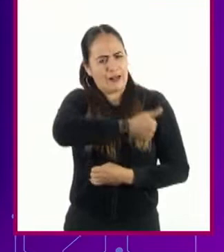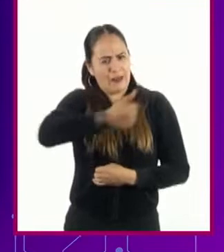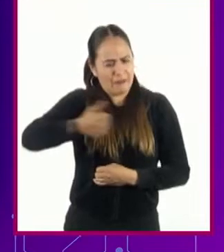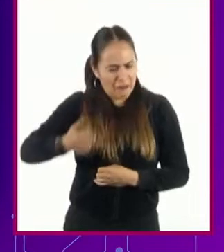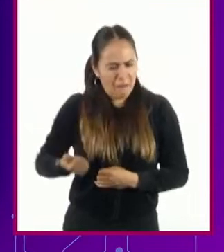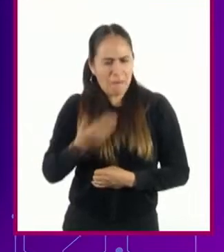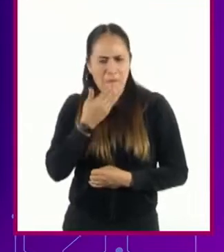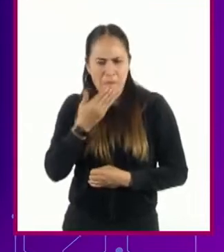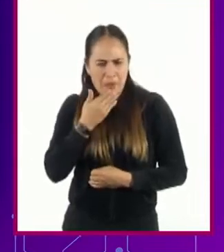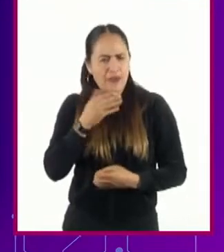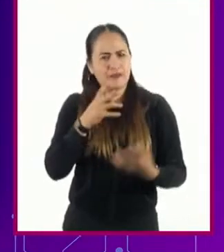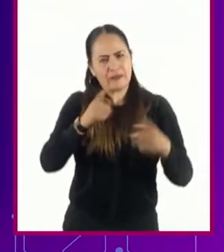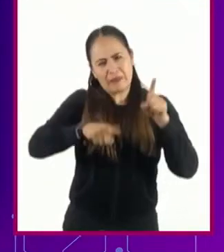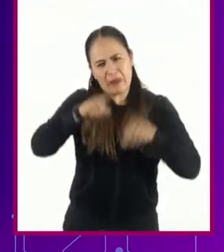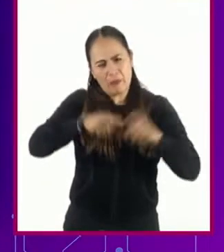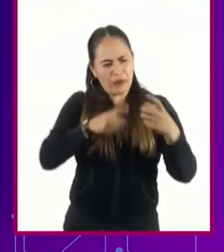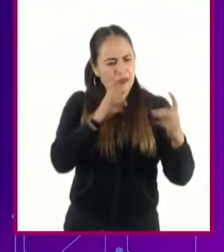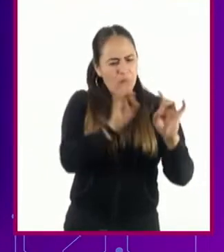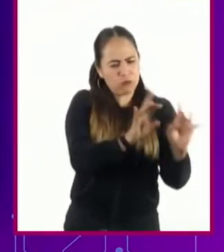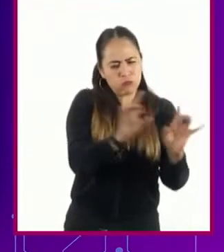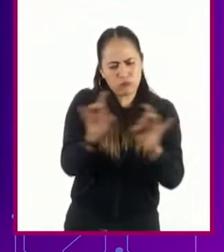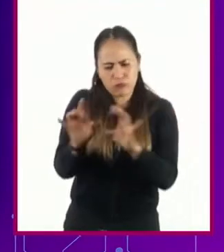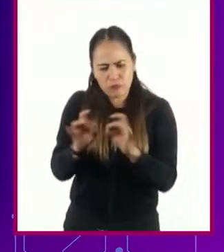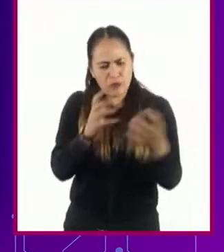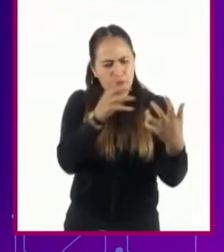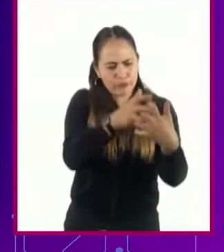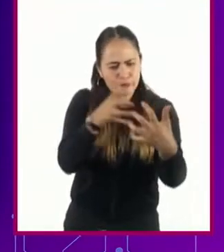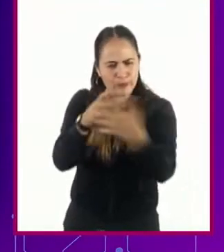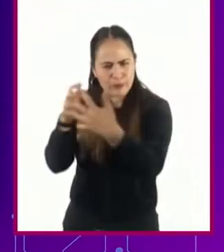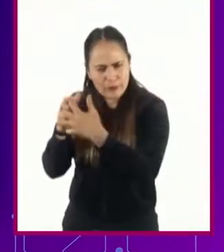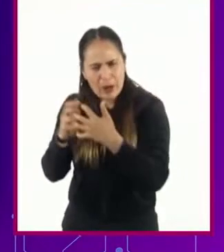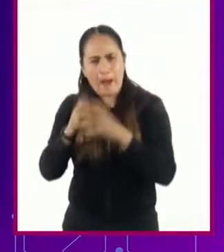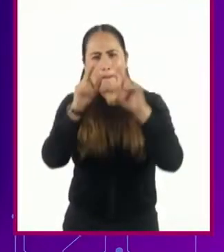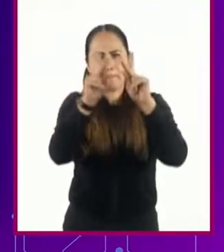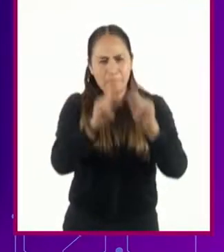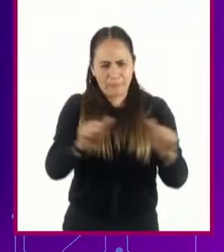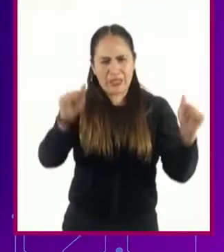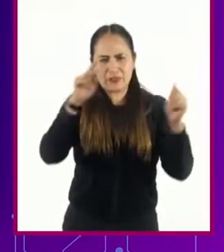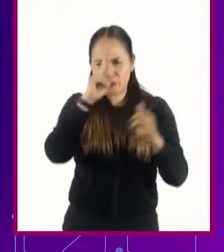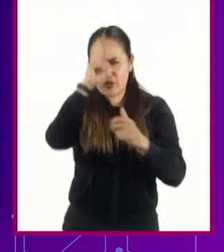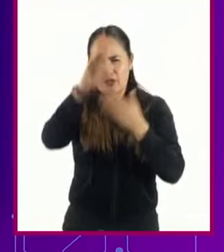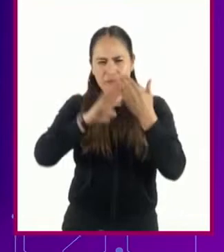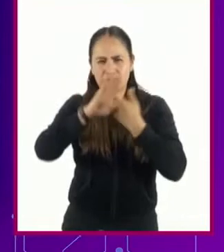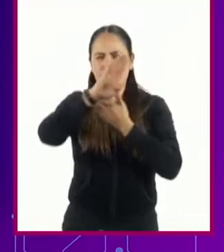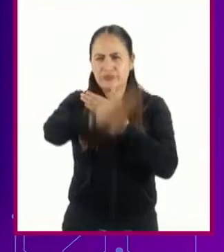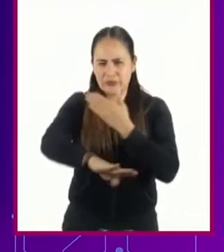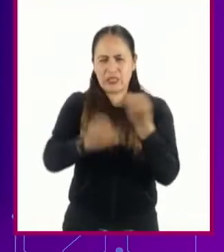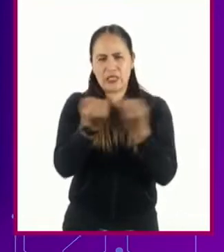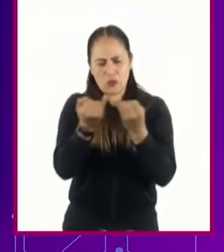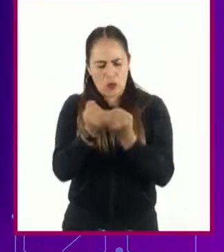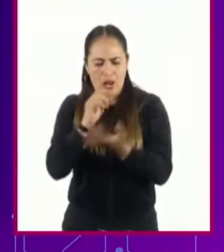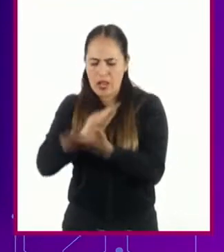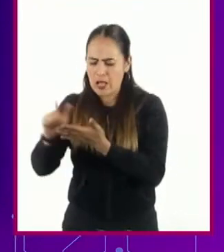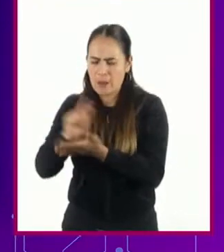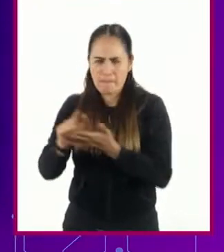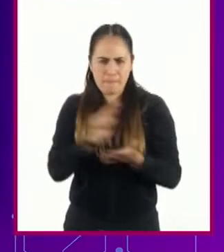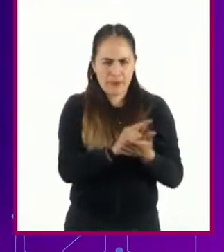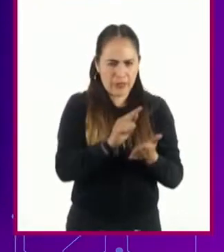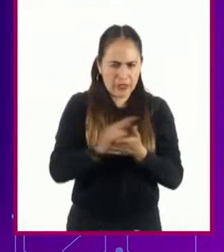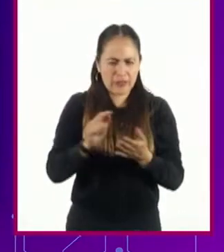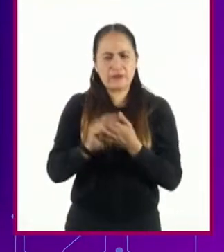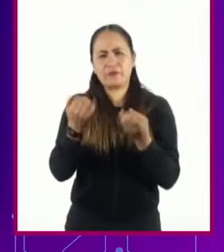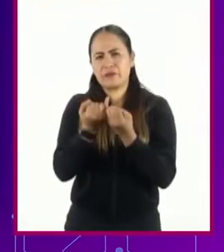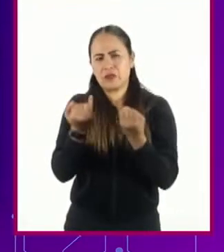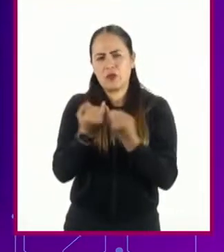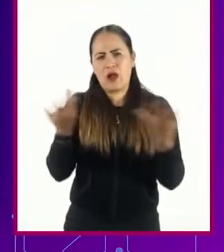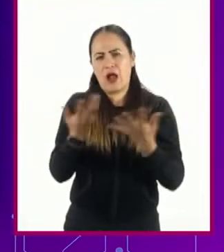contextos específicos, entre otros, la construcción de la paz, la prevención de la violencia, la higiene y el saneamiento, las prácticas